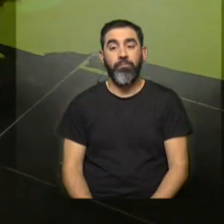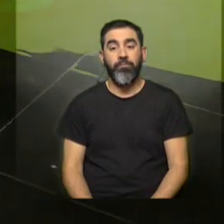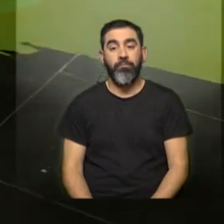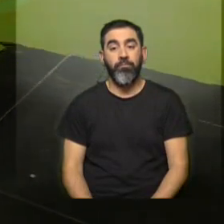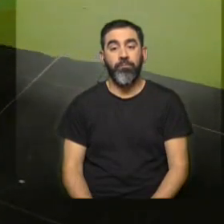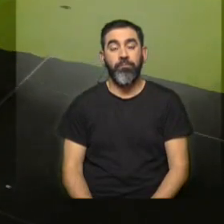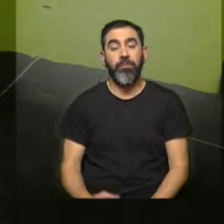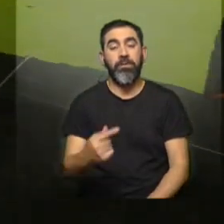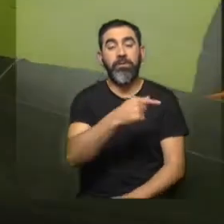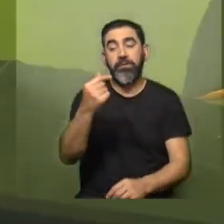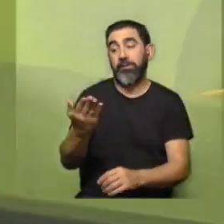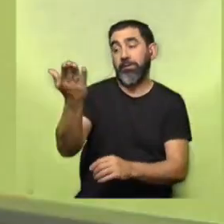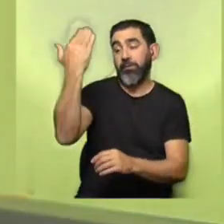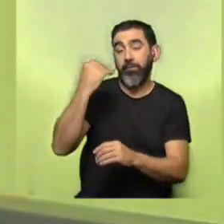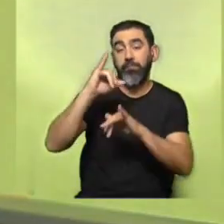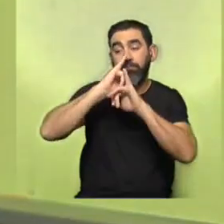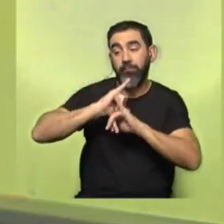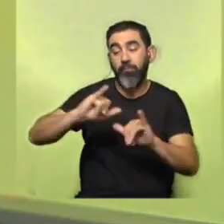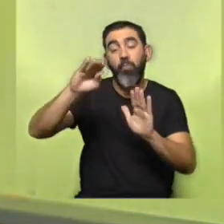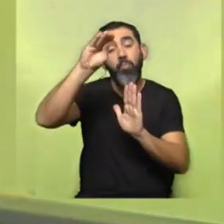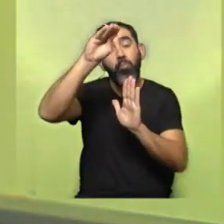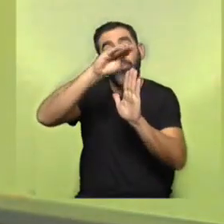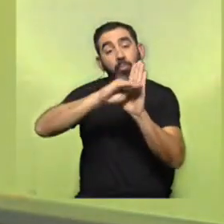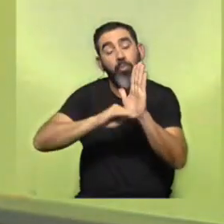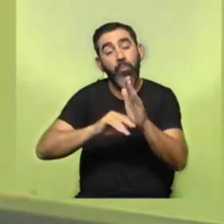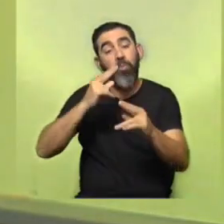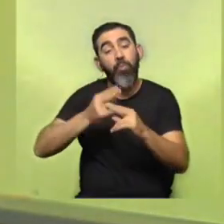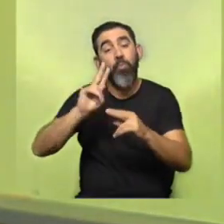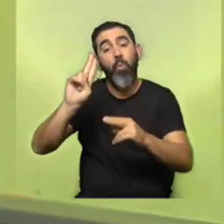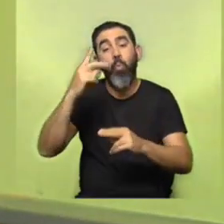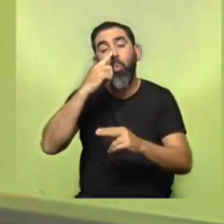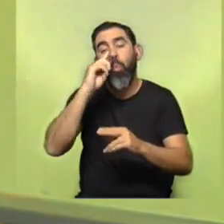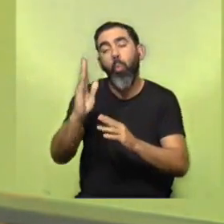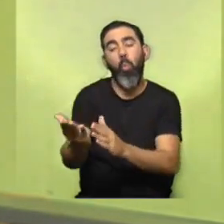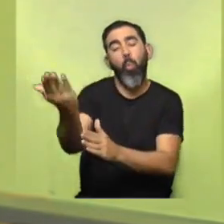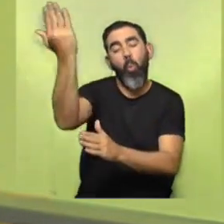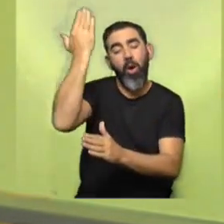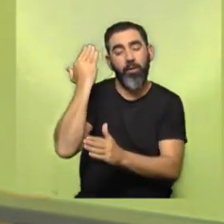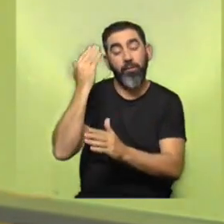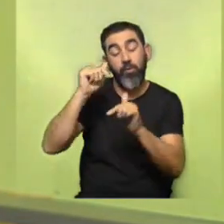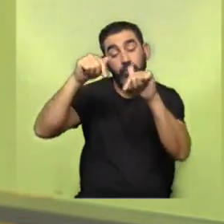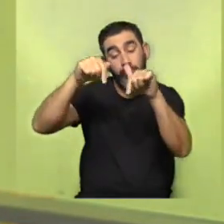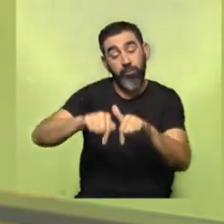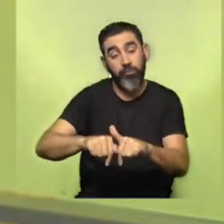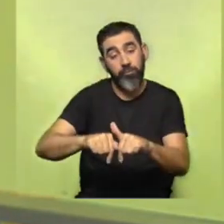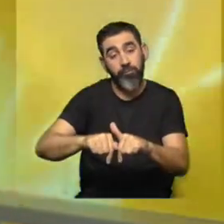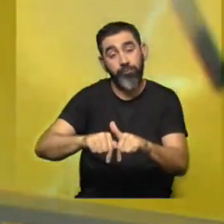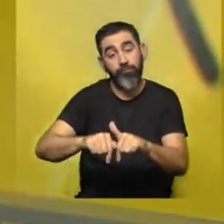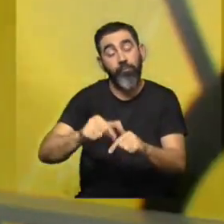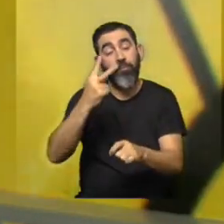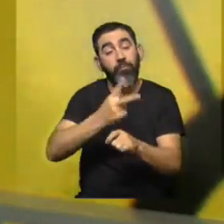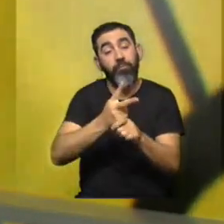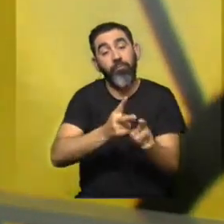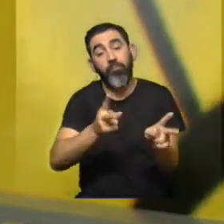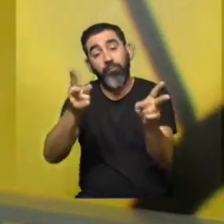Hace unas semanas pusimos al aire un programa que llamamos Uruguay Milenario y de alguna manera hoy tenemos la segunda parte de